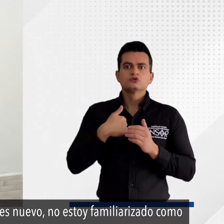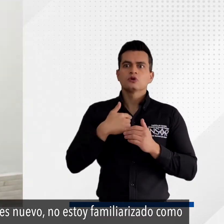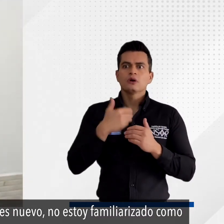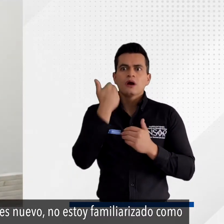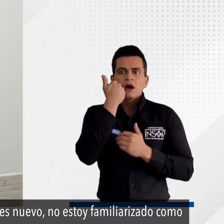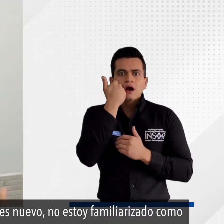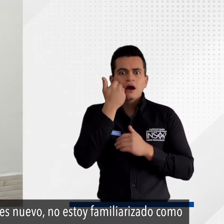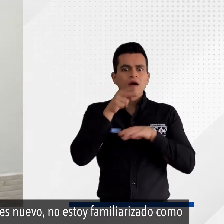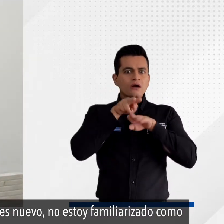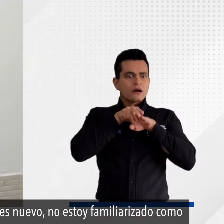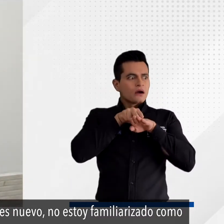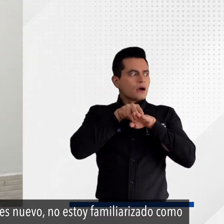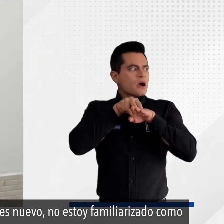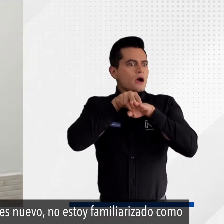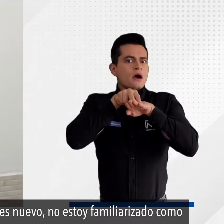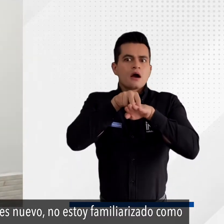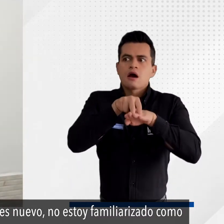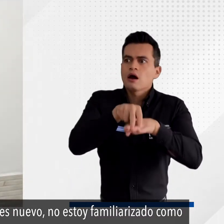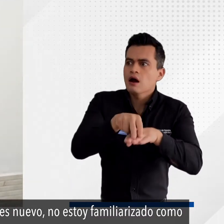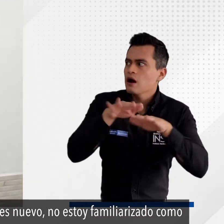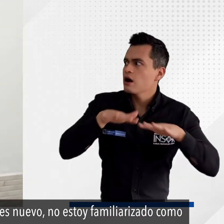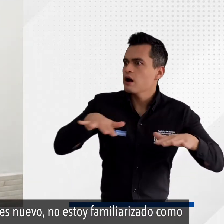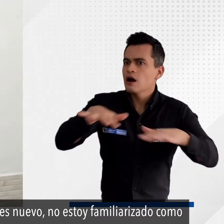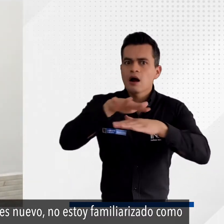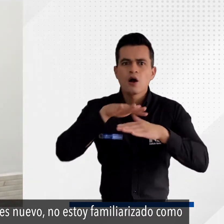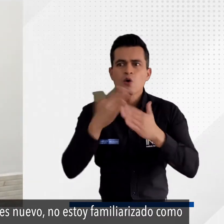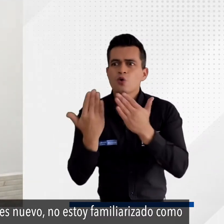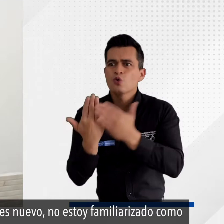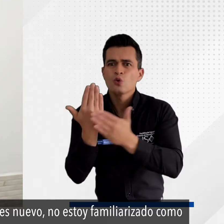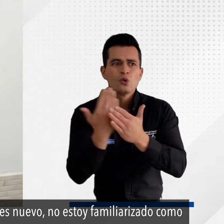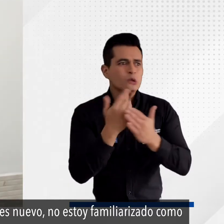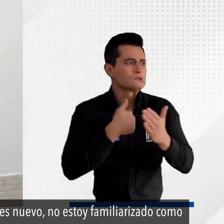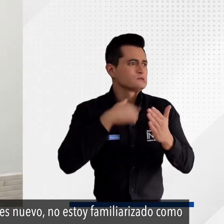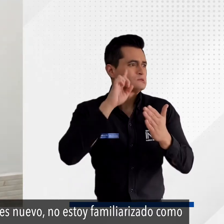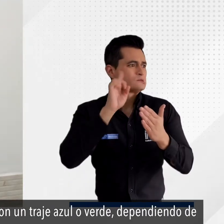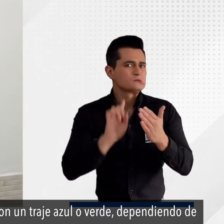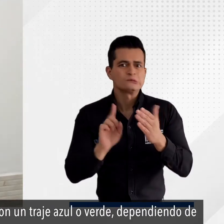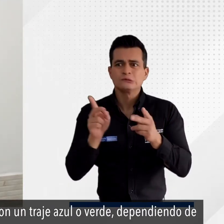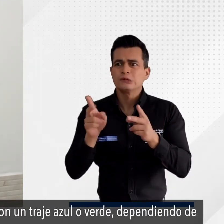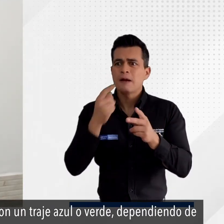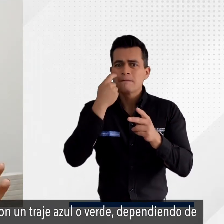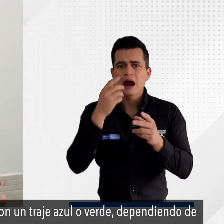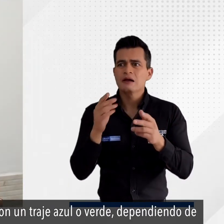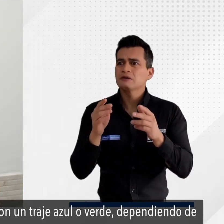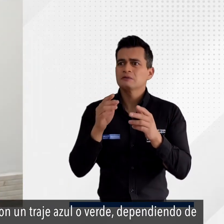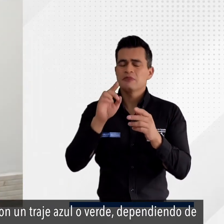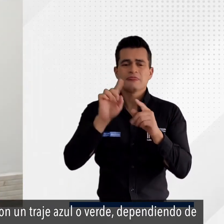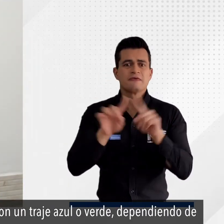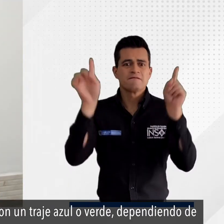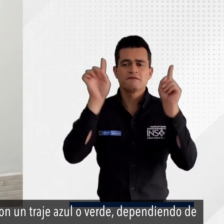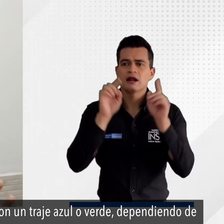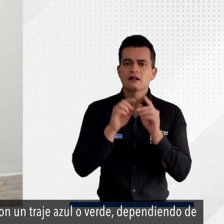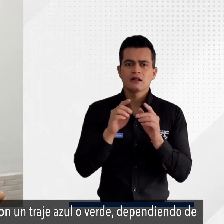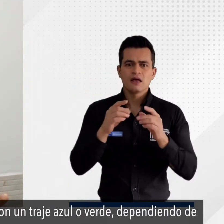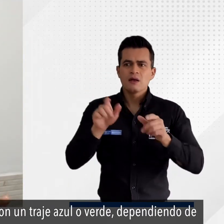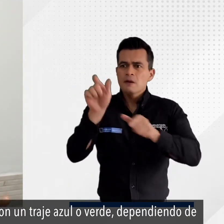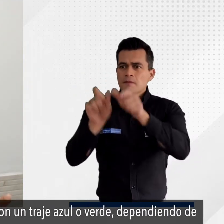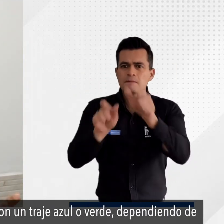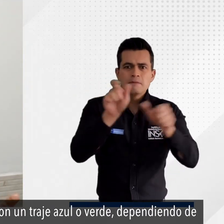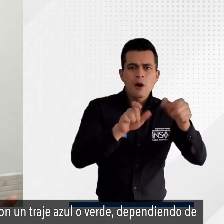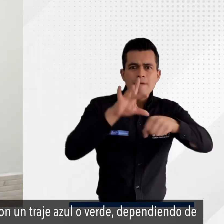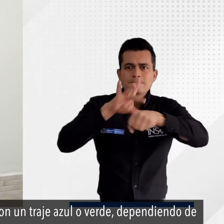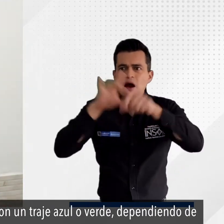paciente, todo es nuevo, no estoy familiarizado como paciente a los equipos, todo el mundo está vestido